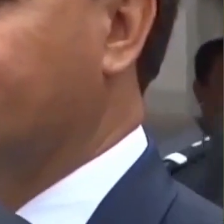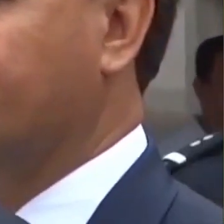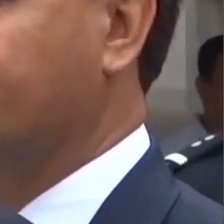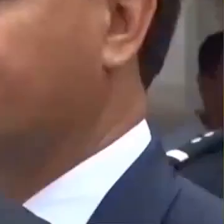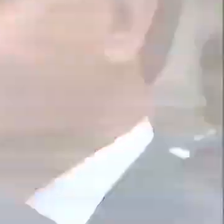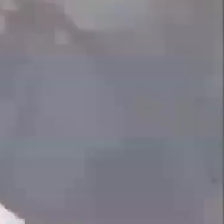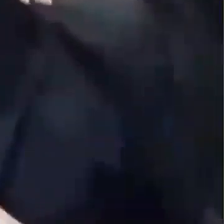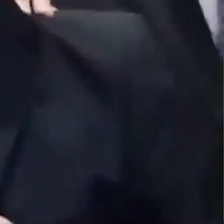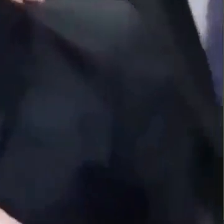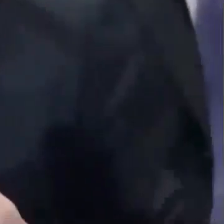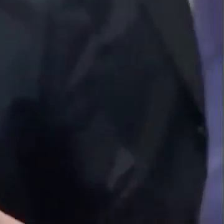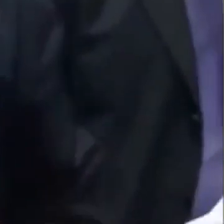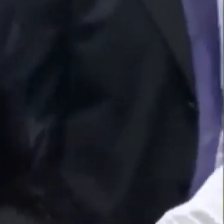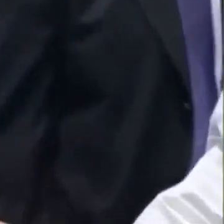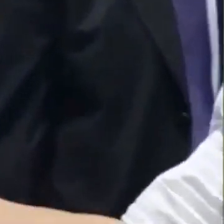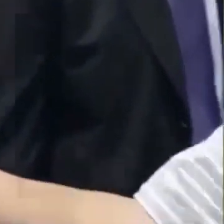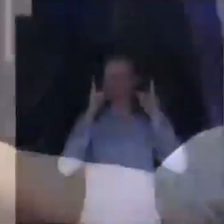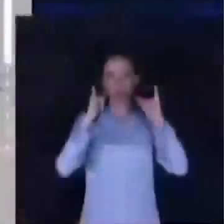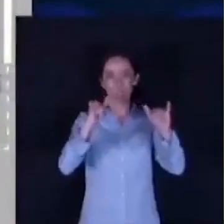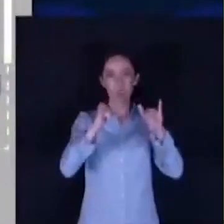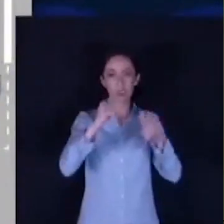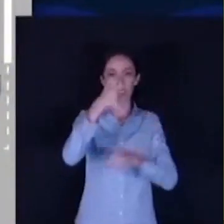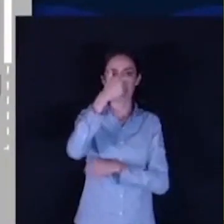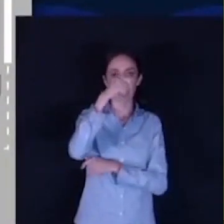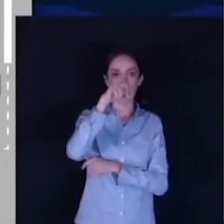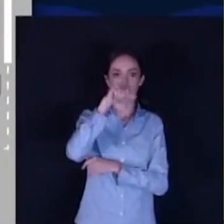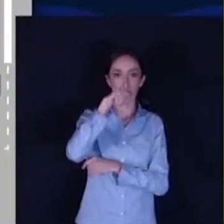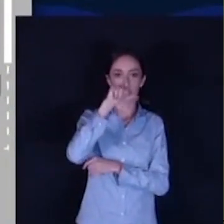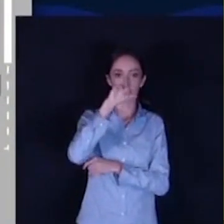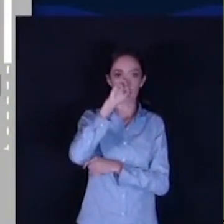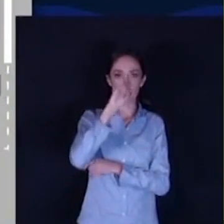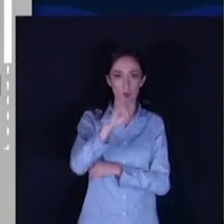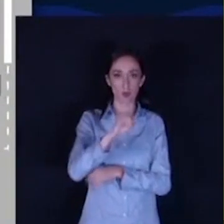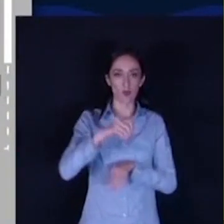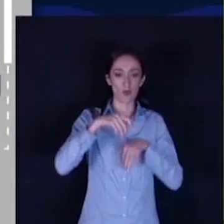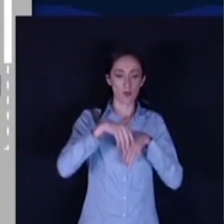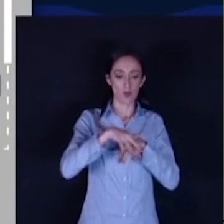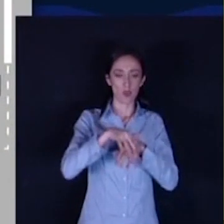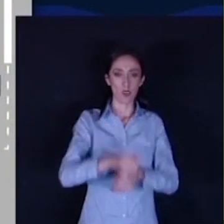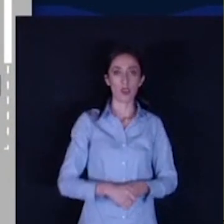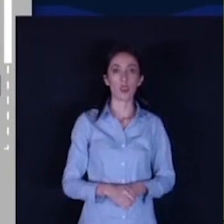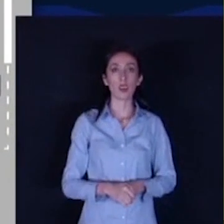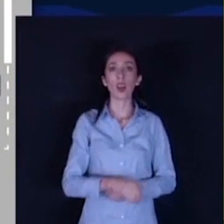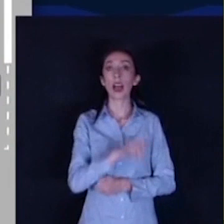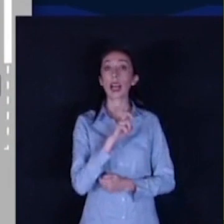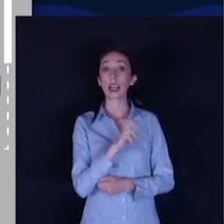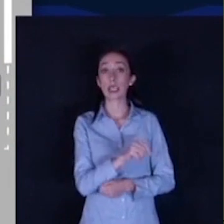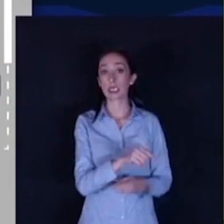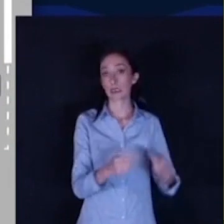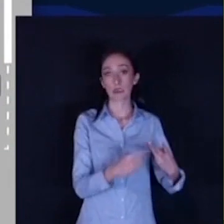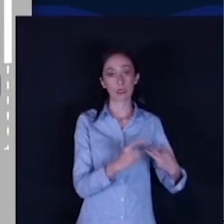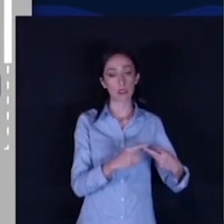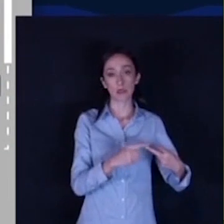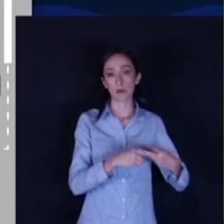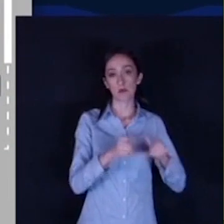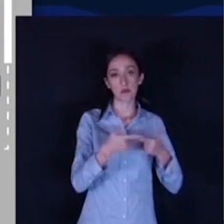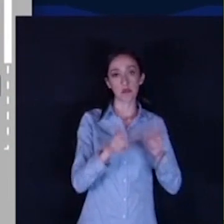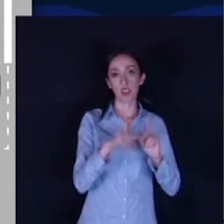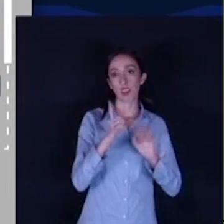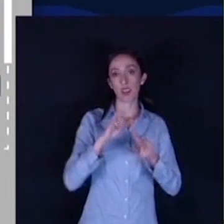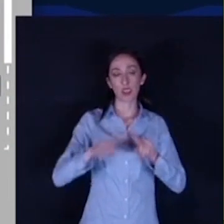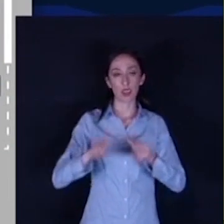15 órdenes de aprehensión y con 12 peticiones de extradición ante la justicia de Estados Unidos. Se le ha acusado, junto a